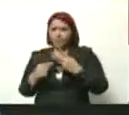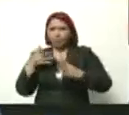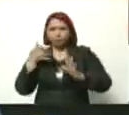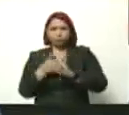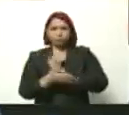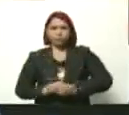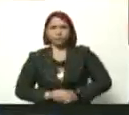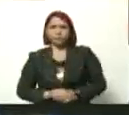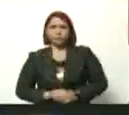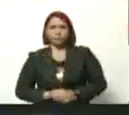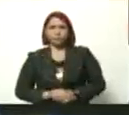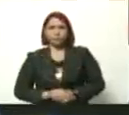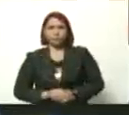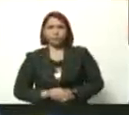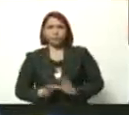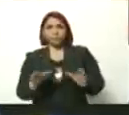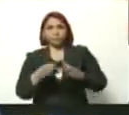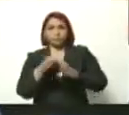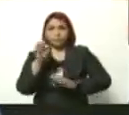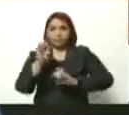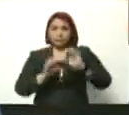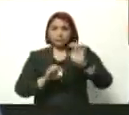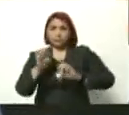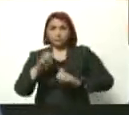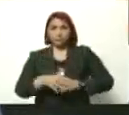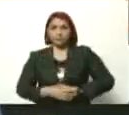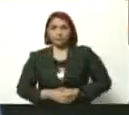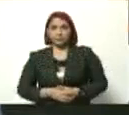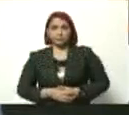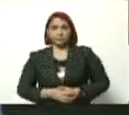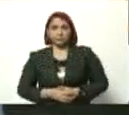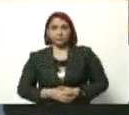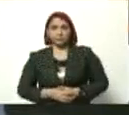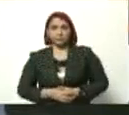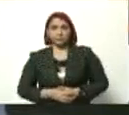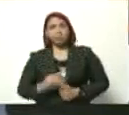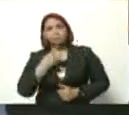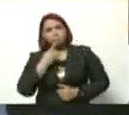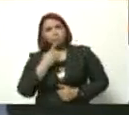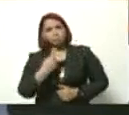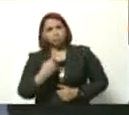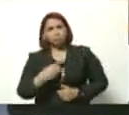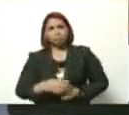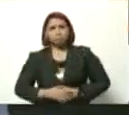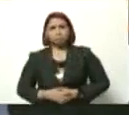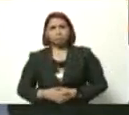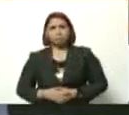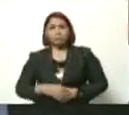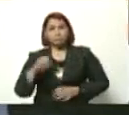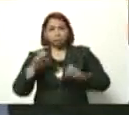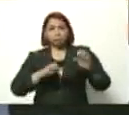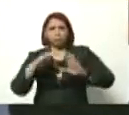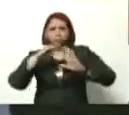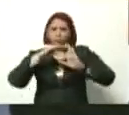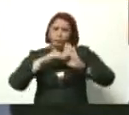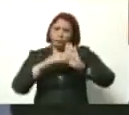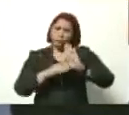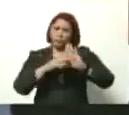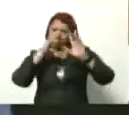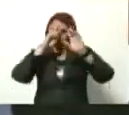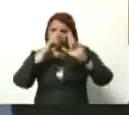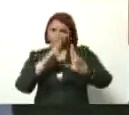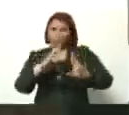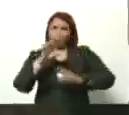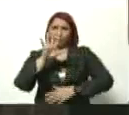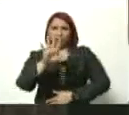escritos y este órgano evaluador considero que el expediente cumple con los cinco criterios